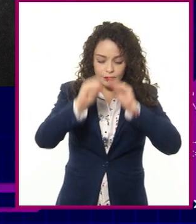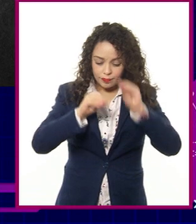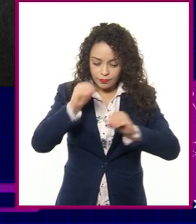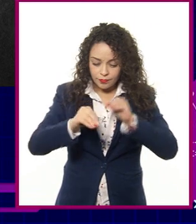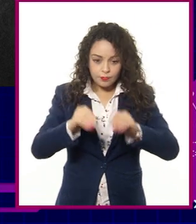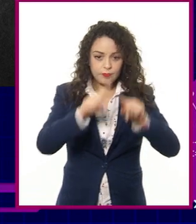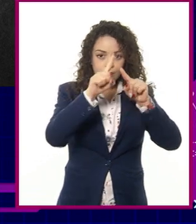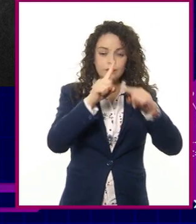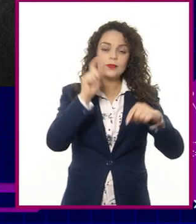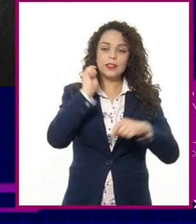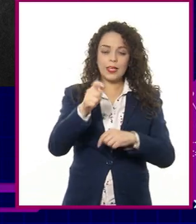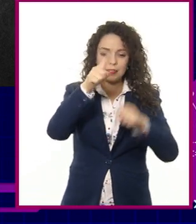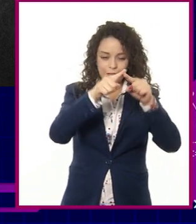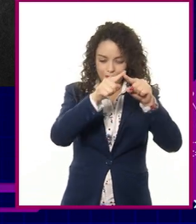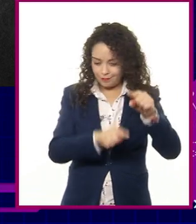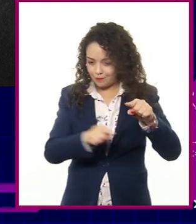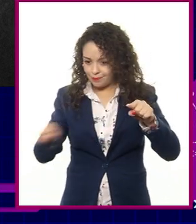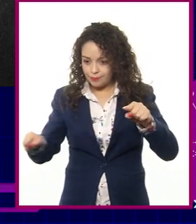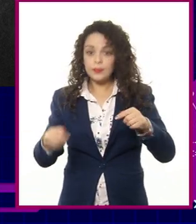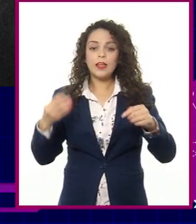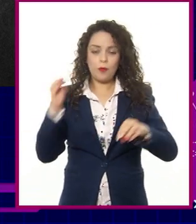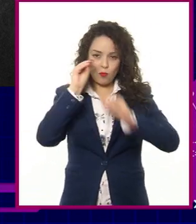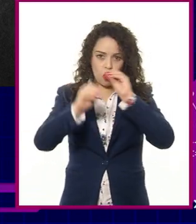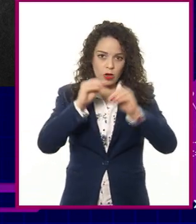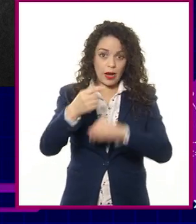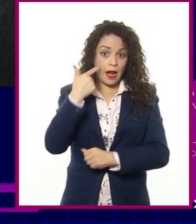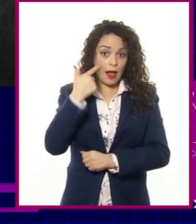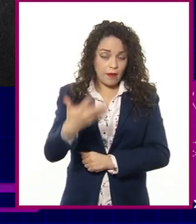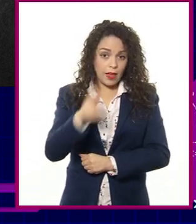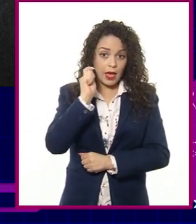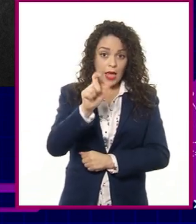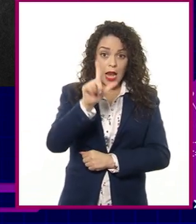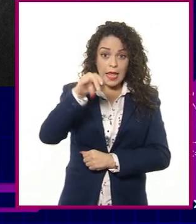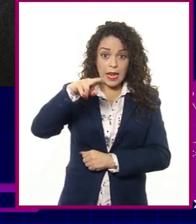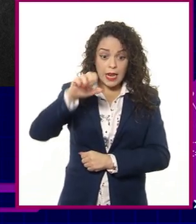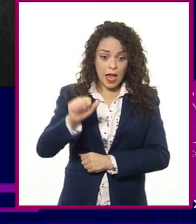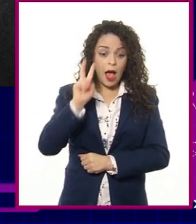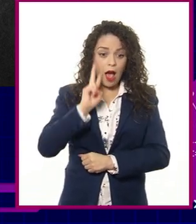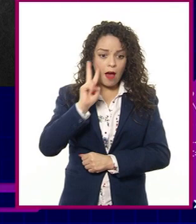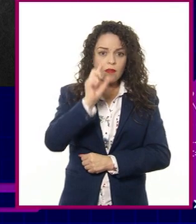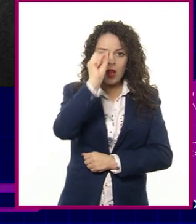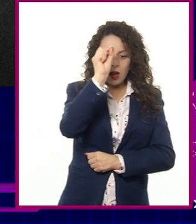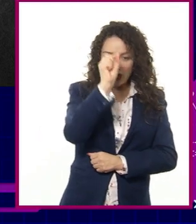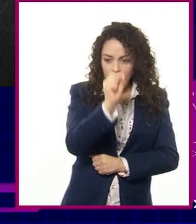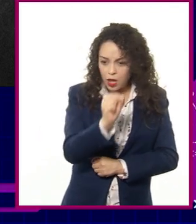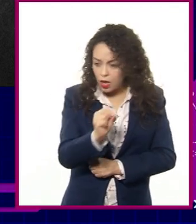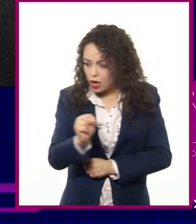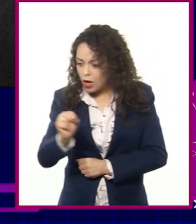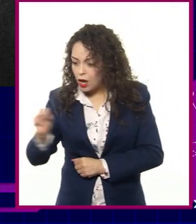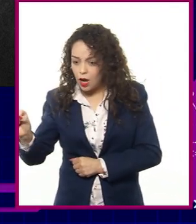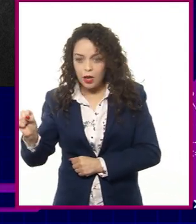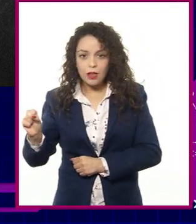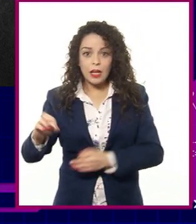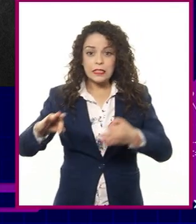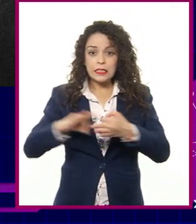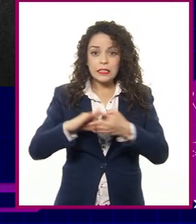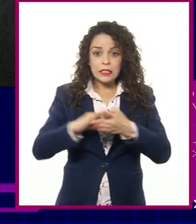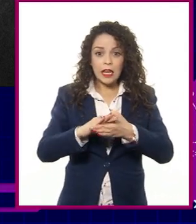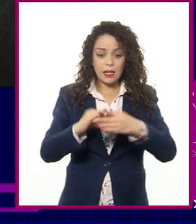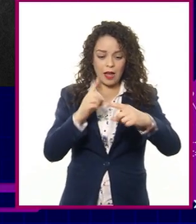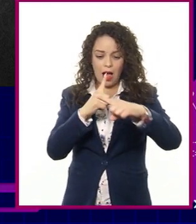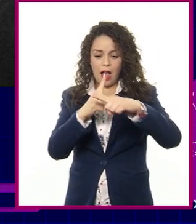cartesiano. Observen que si unimos los puntos con una línea, tendremos una curva que se va acercando a los ejes. Esta